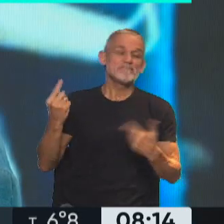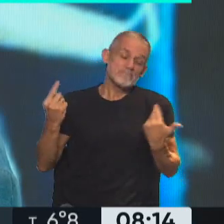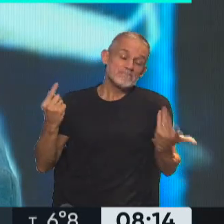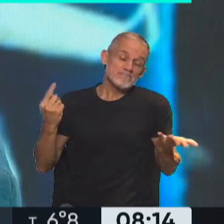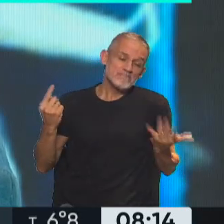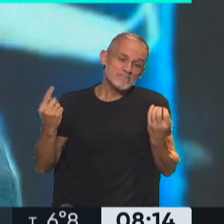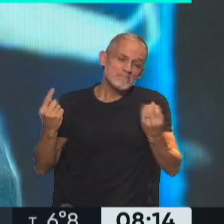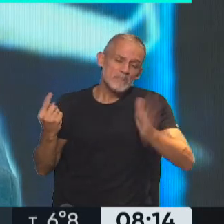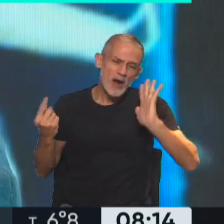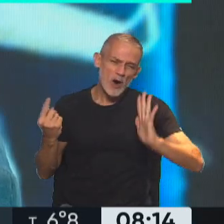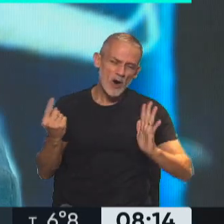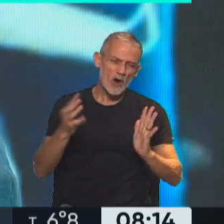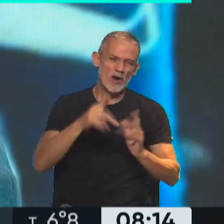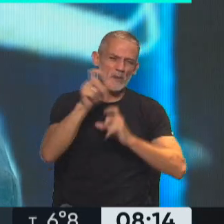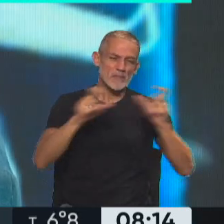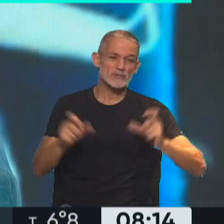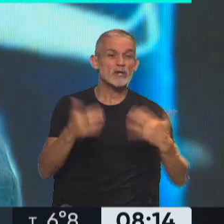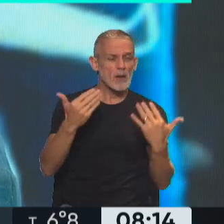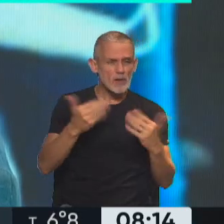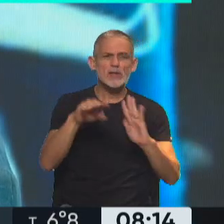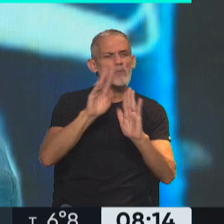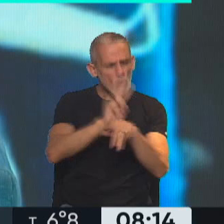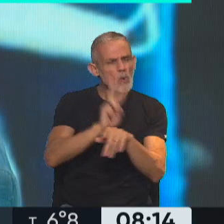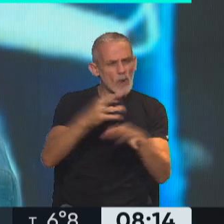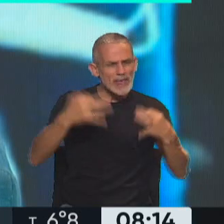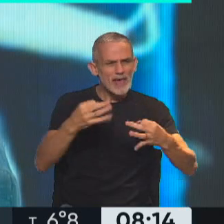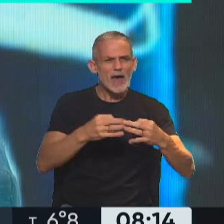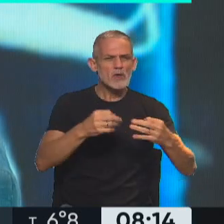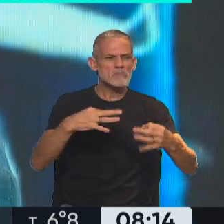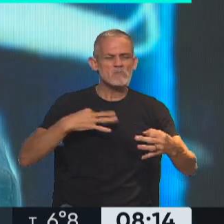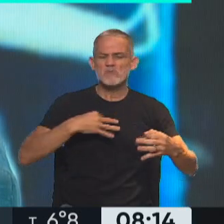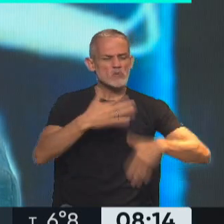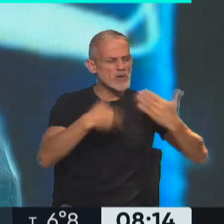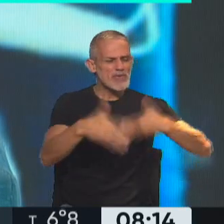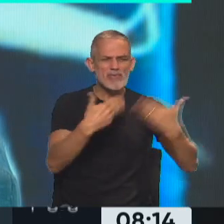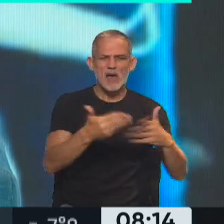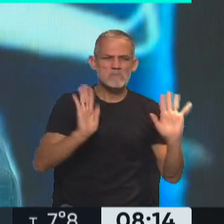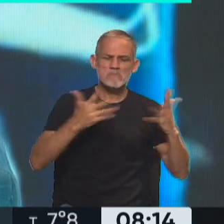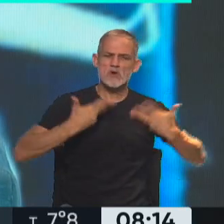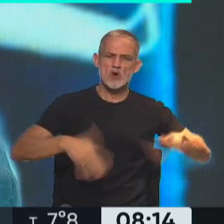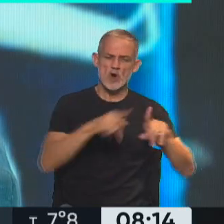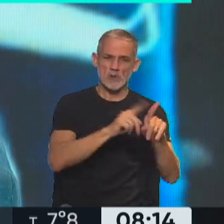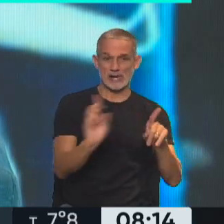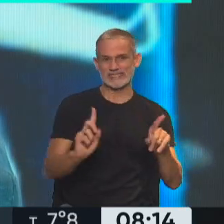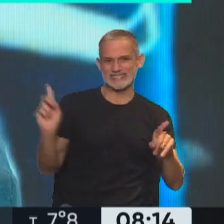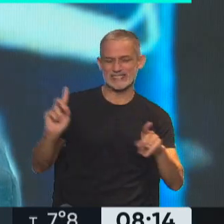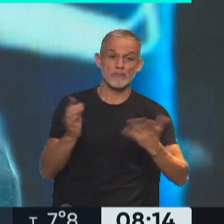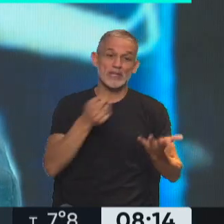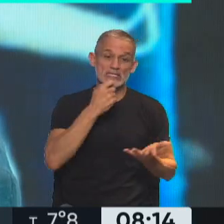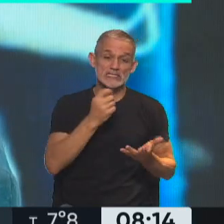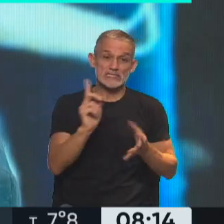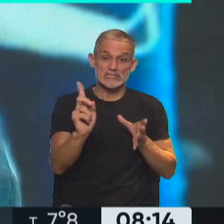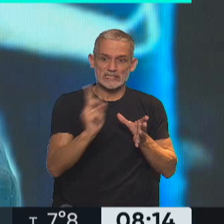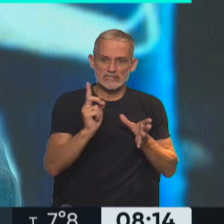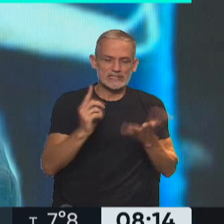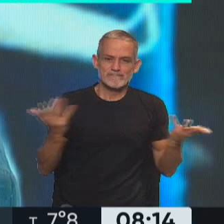demás personas pueden, con todos los cuidados, seguir haciendo sus actividades. Ahora, si este aislamiento no